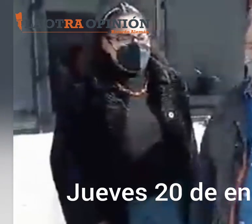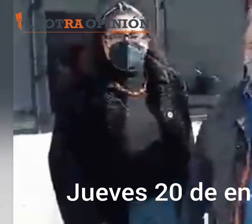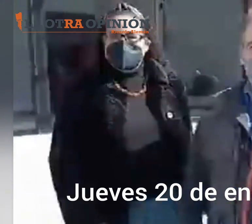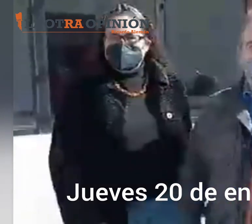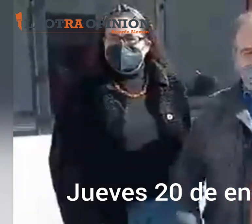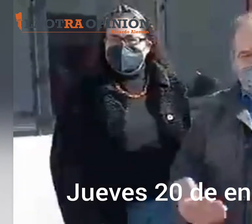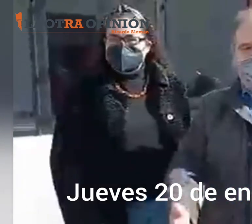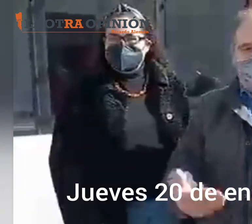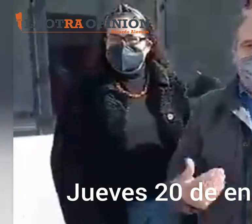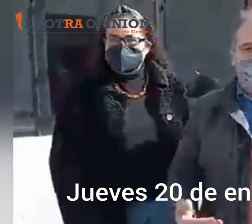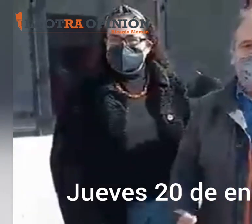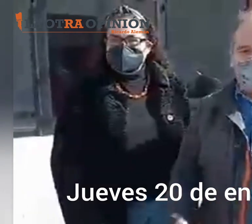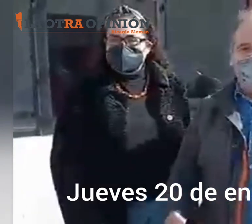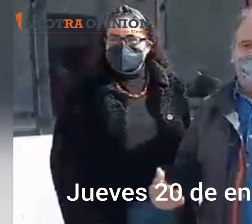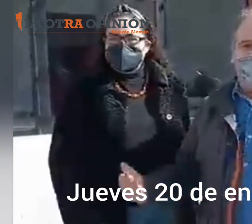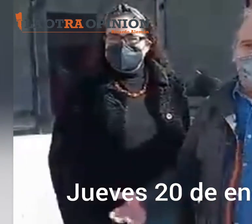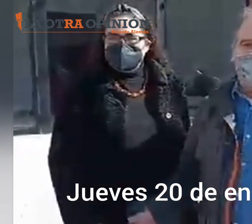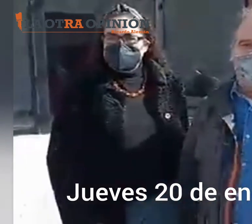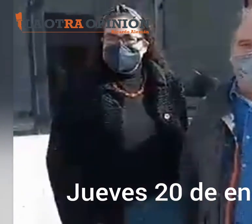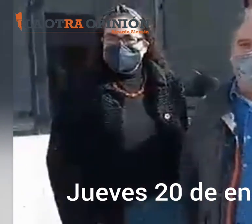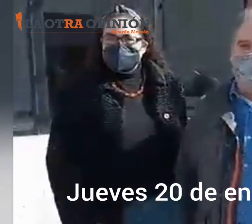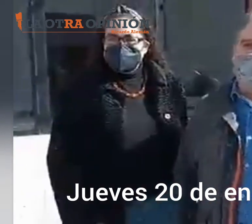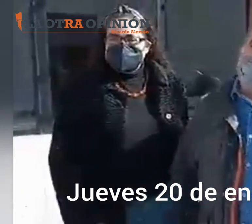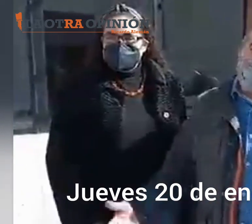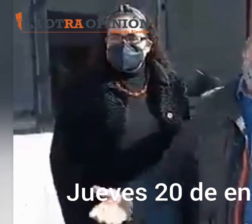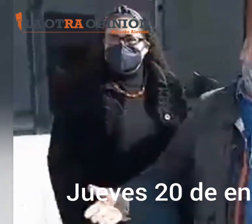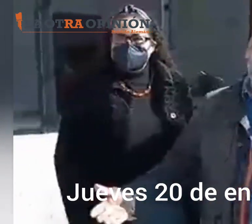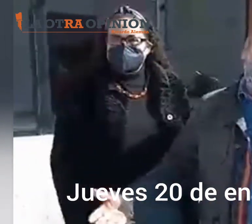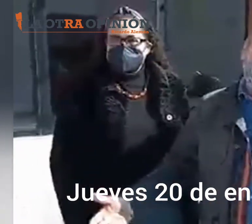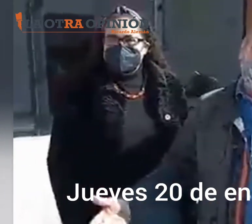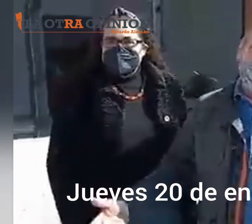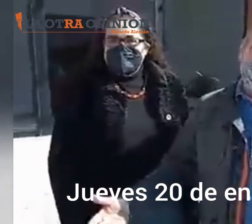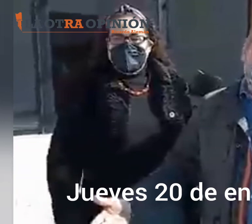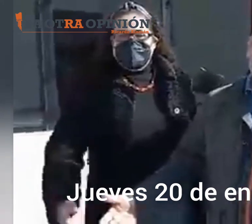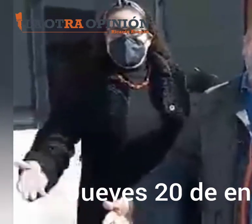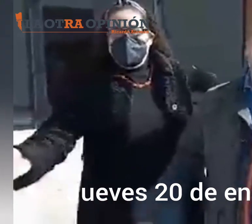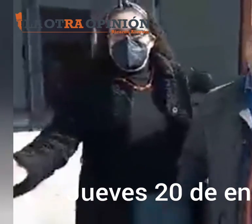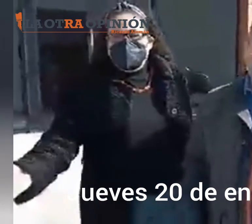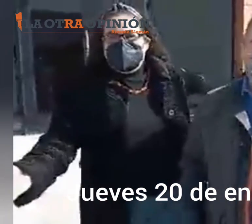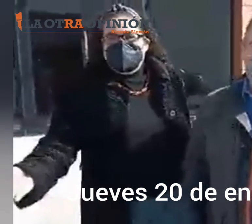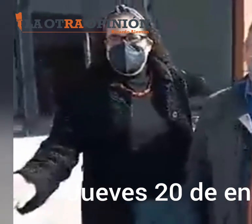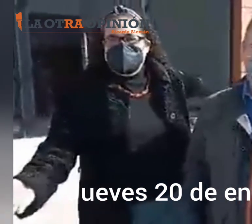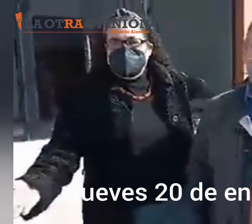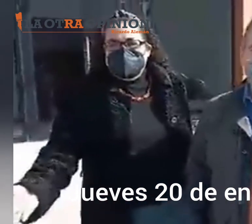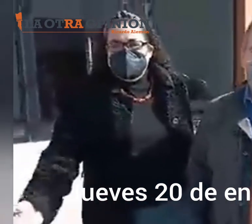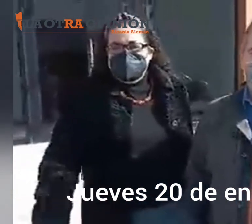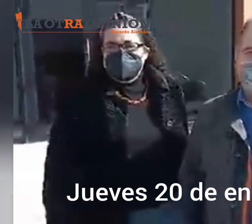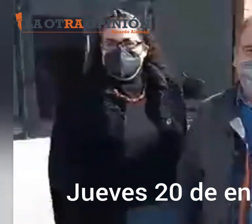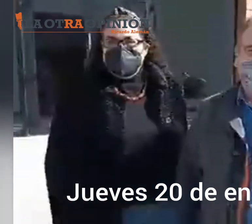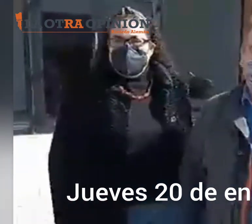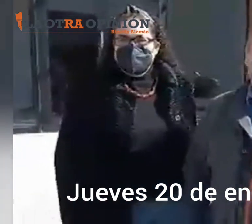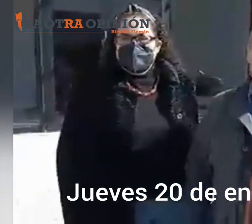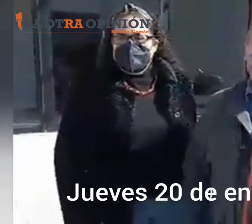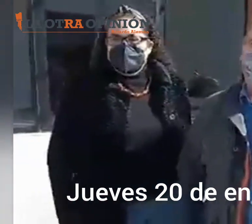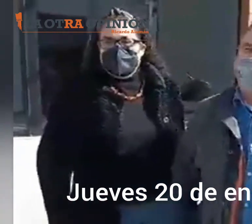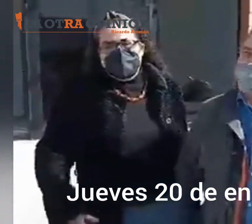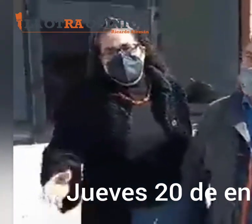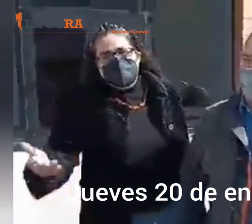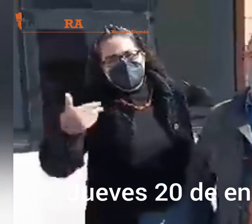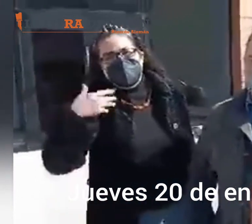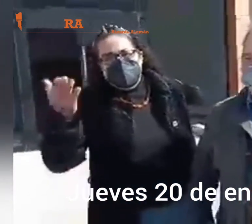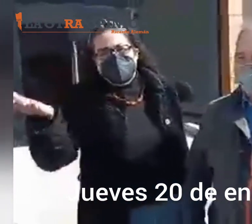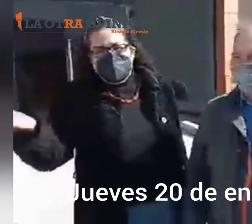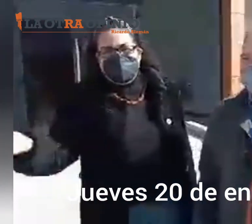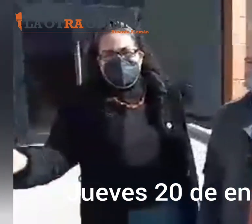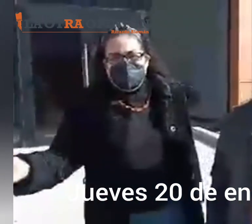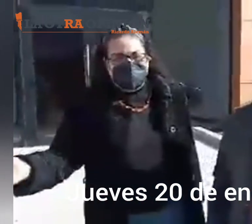periodista atendiendo una empresa de periodistas. Por fin. No, porque el ingeniero ni siquiera es ingeniero.